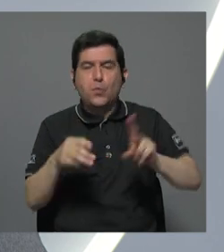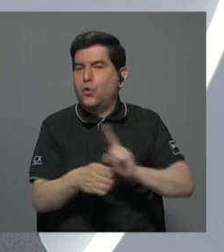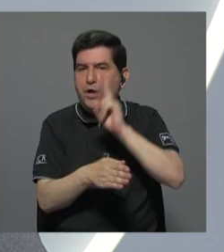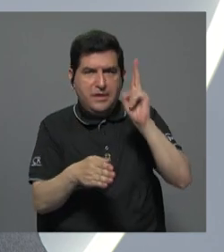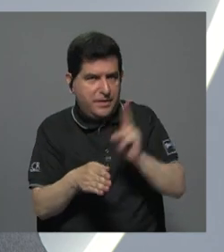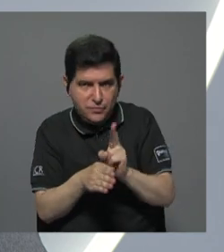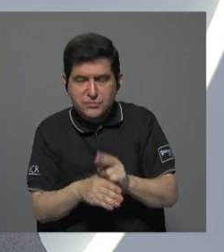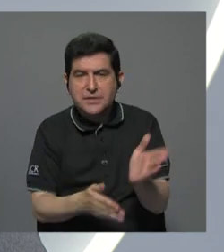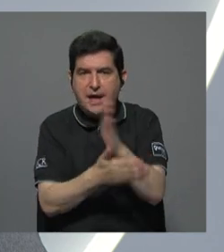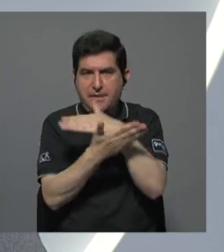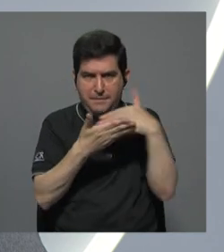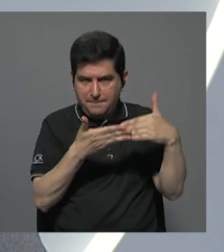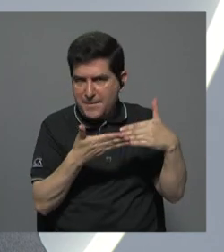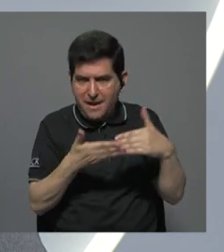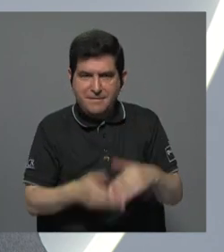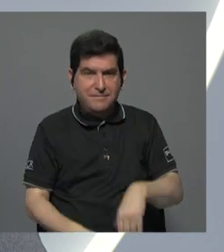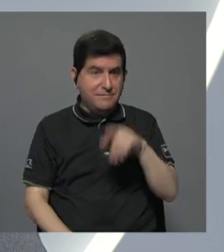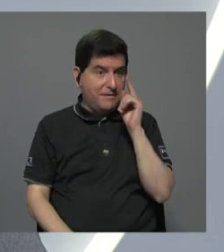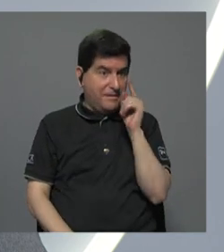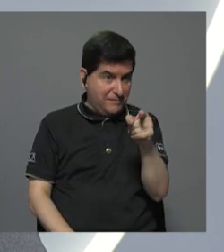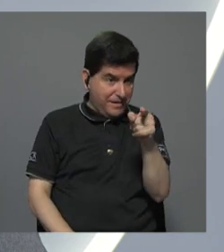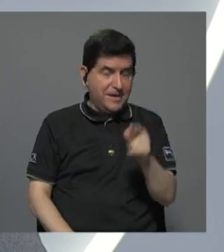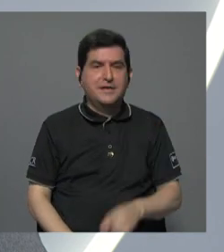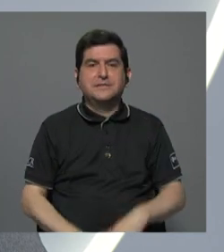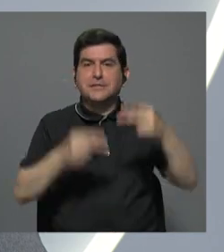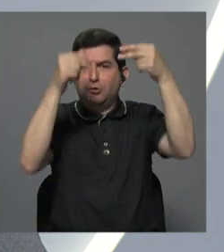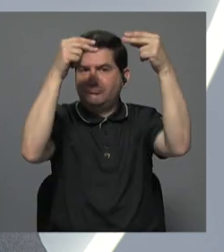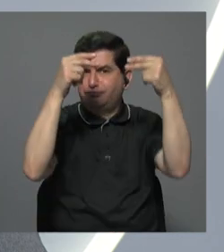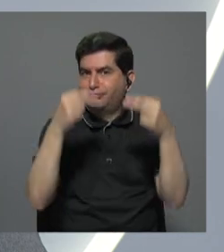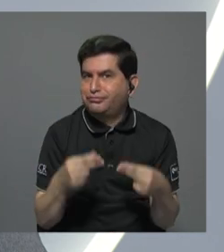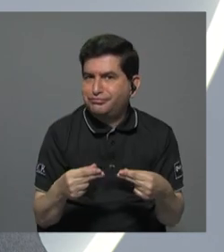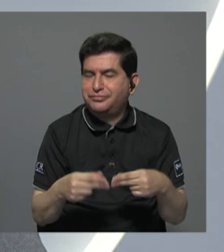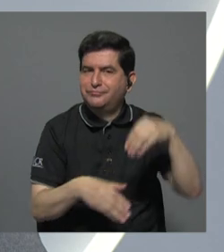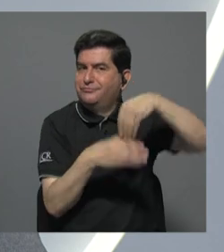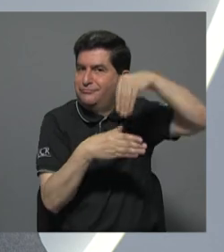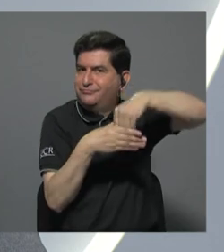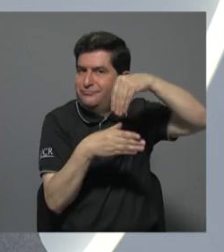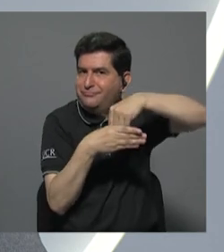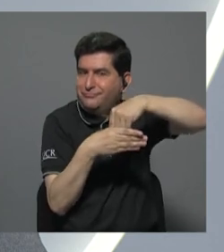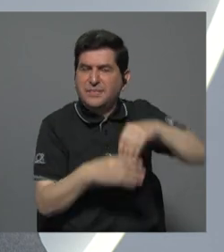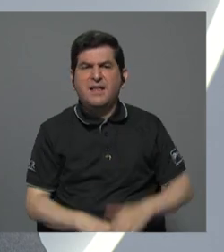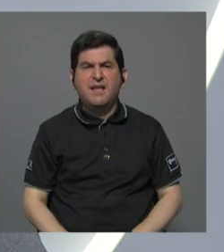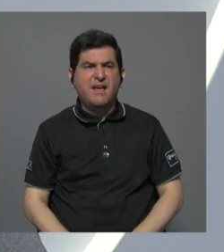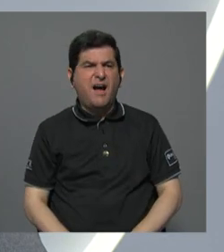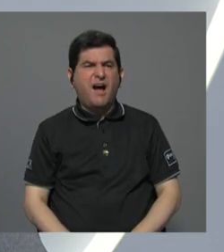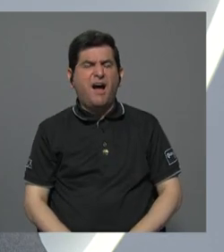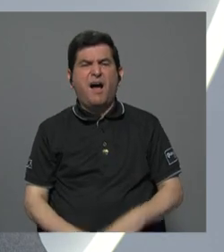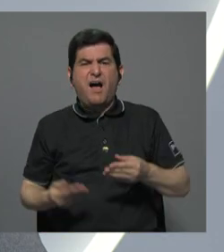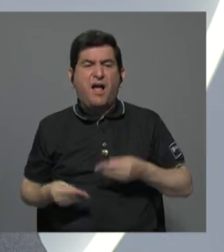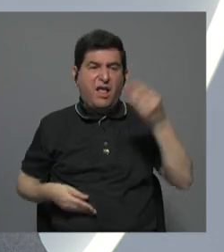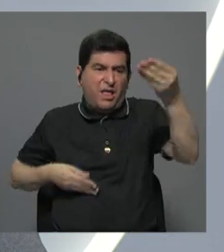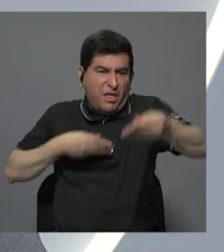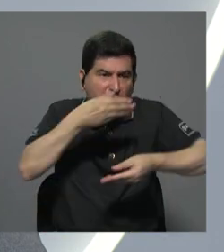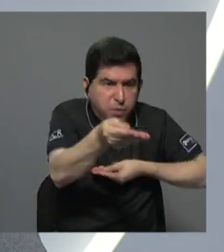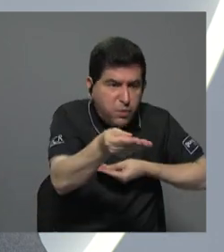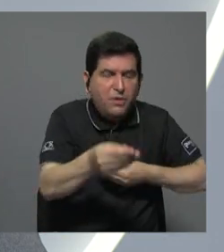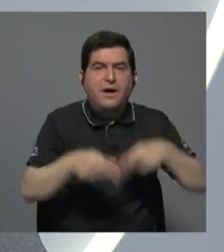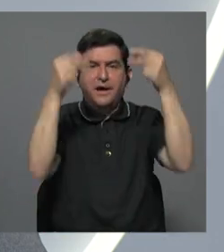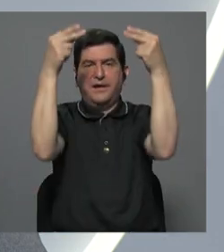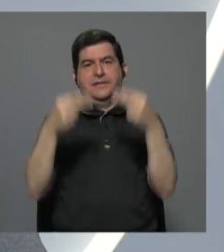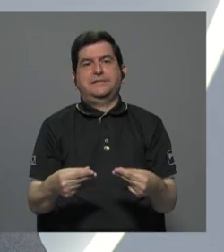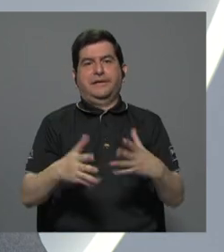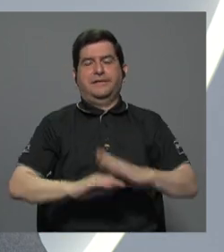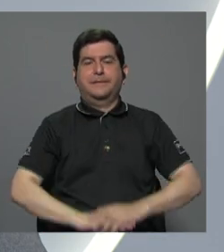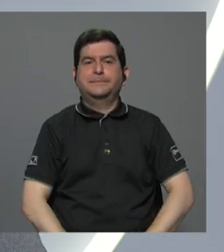una gran parte de esos de ese presupuesto de esos ingresos y los tiene que regresar de alguna manera haciendo